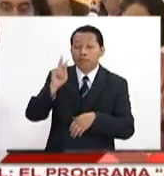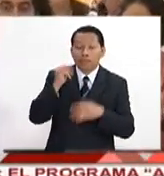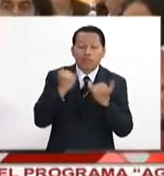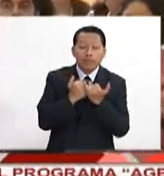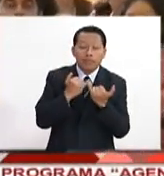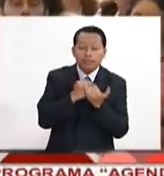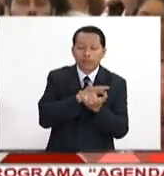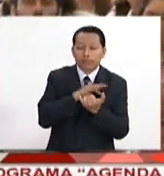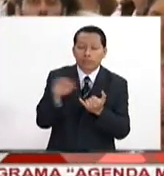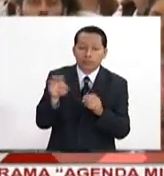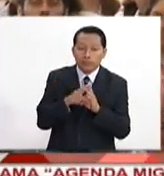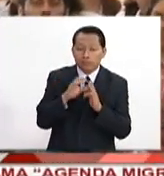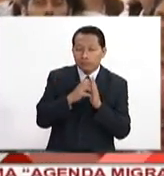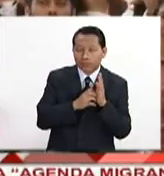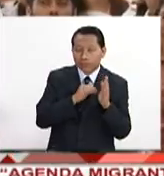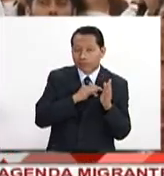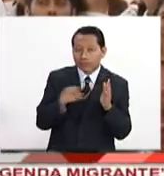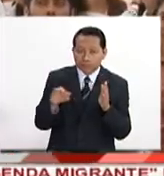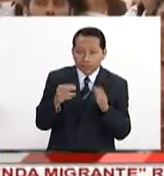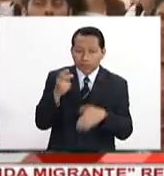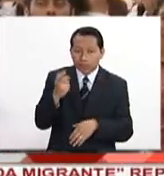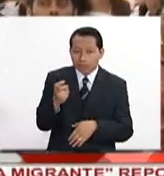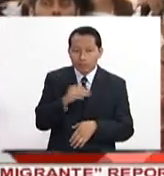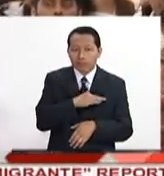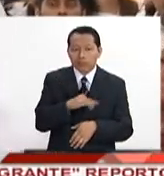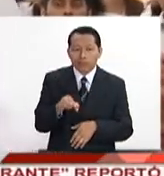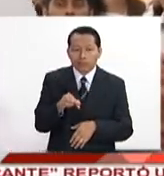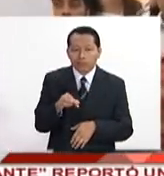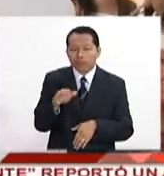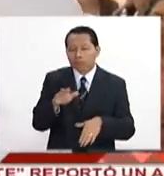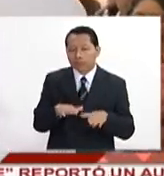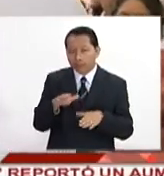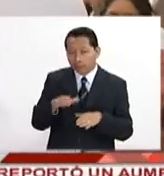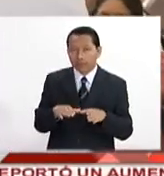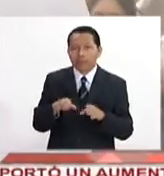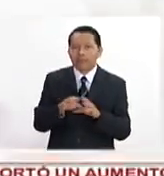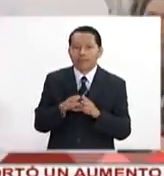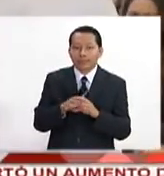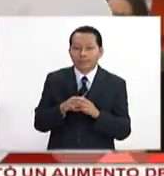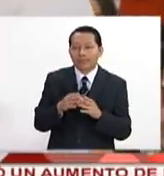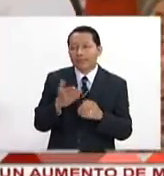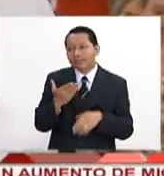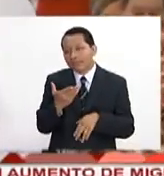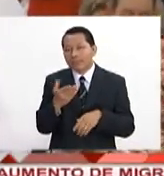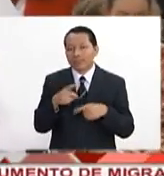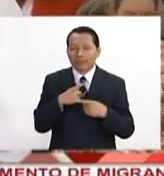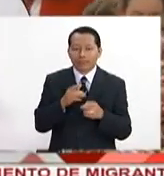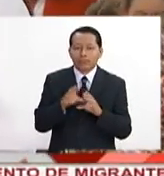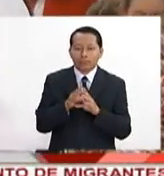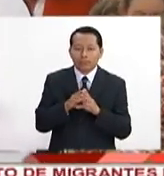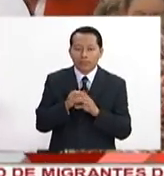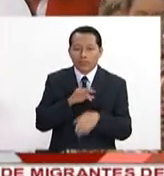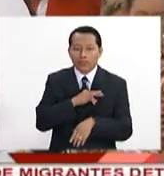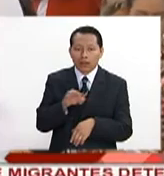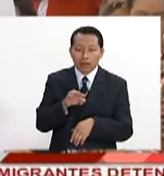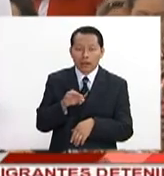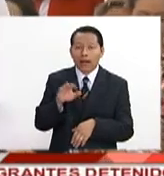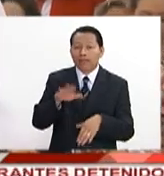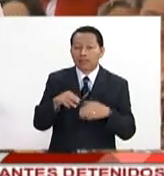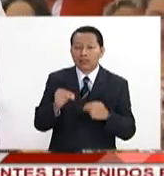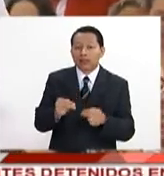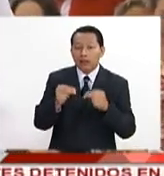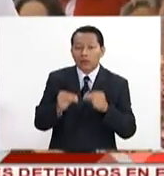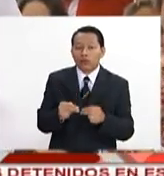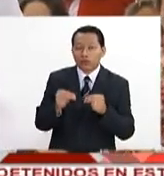se ahorre para quien tenga posibilidad de hacerlo, a veces dando y a veces pidiendo, para poder hacer un pequeño negocio y